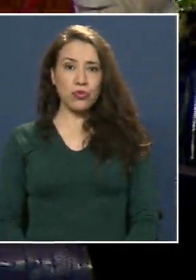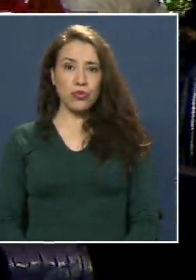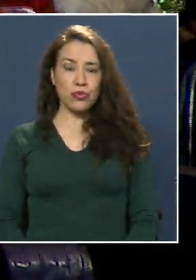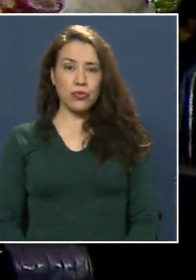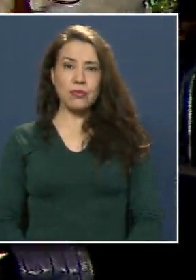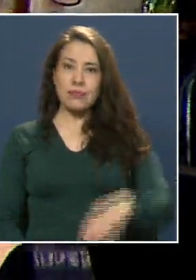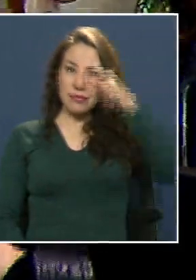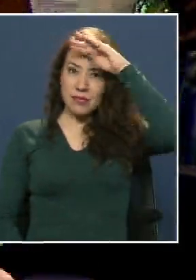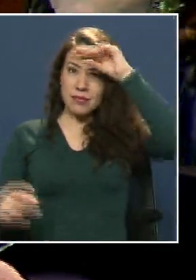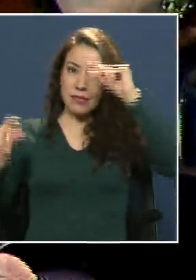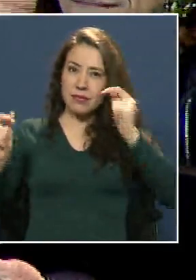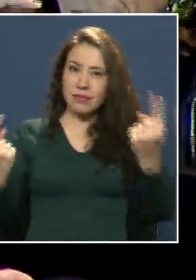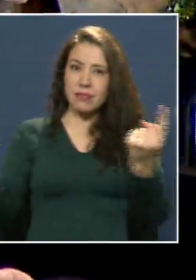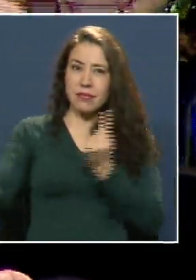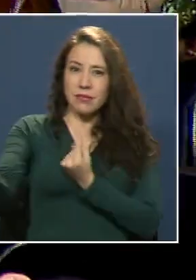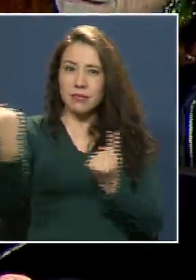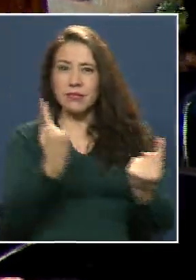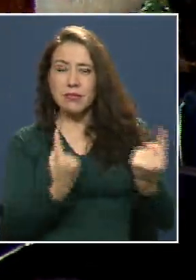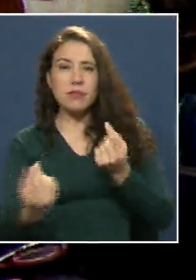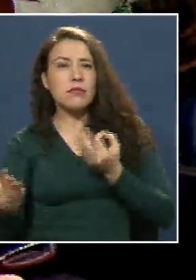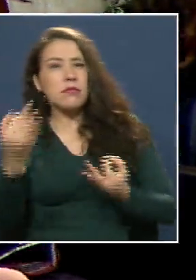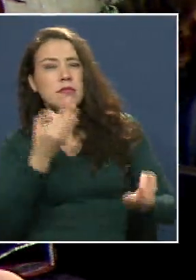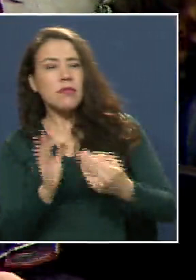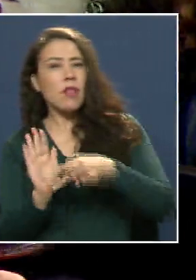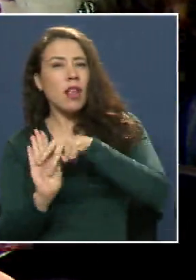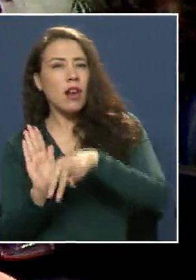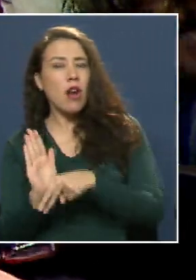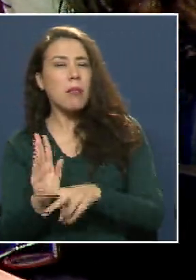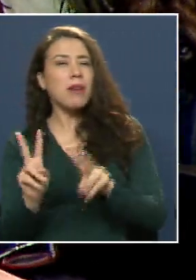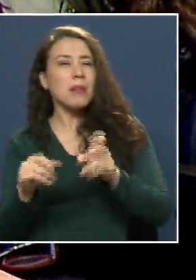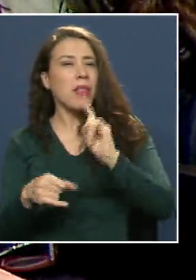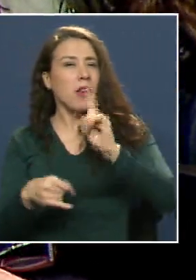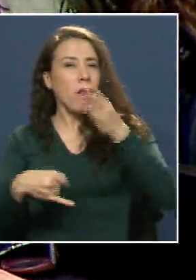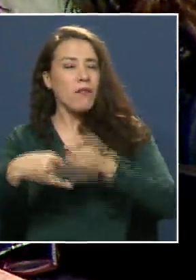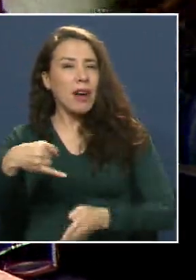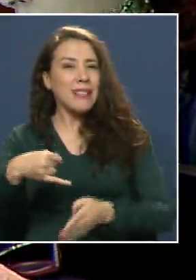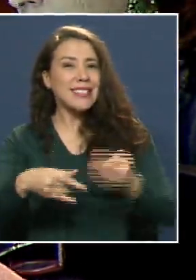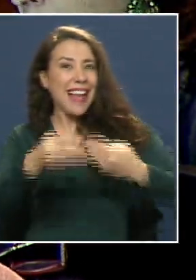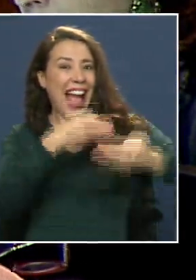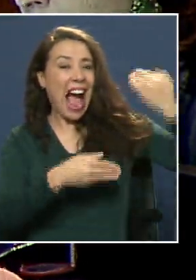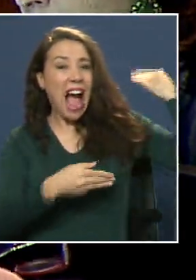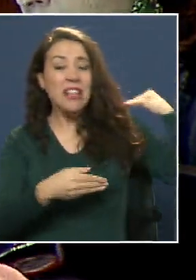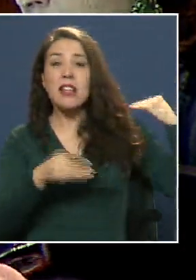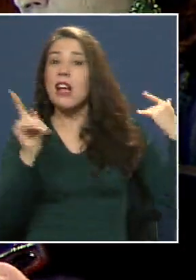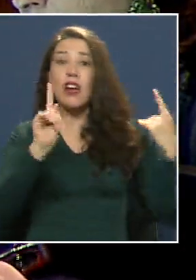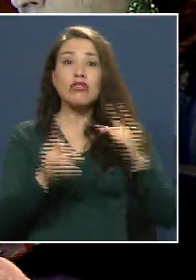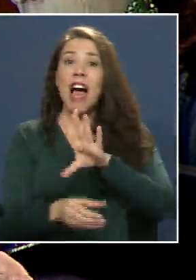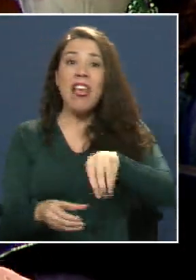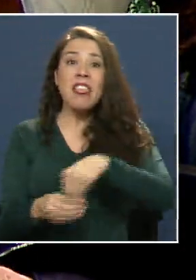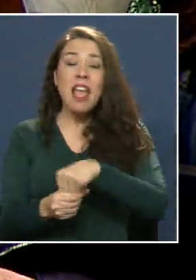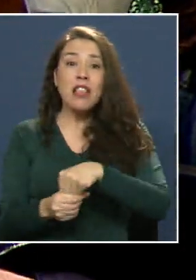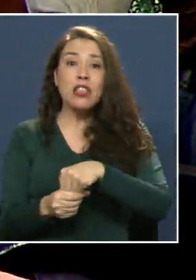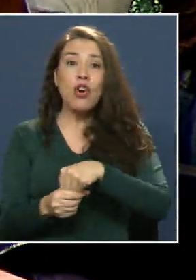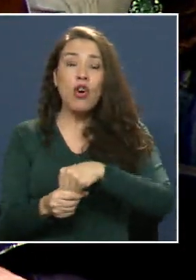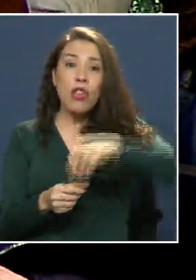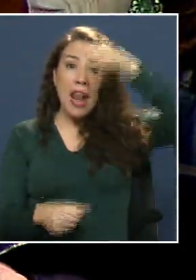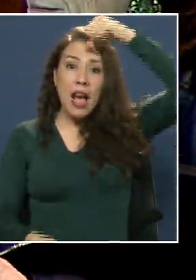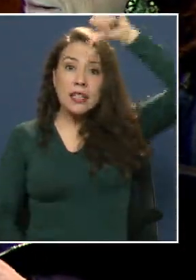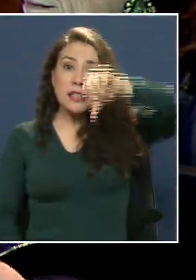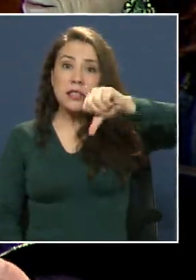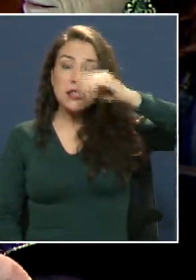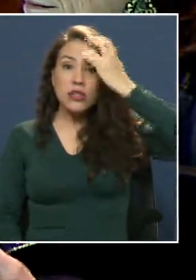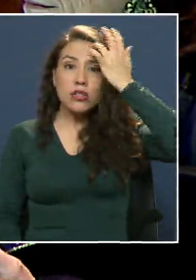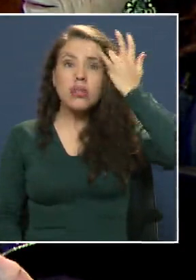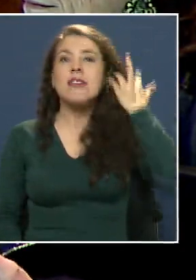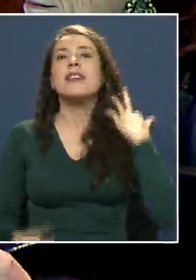Los expertos nos han dicho que las normas sobre prescripción y retroactividad no forman parte de la pena.